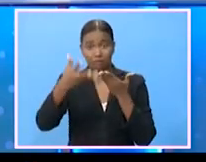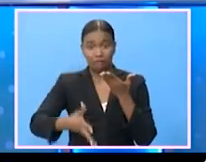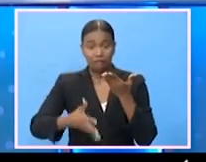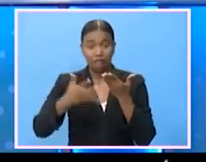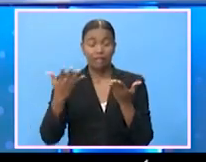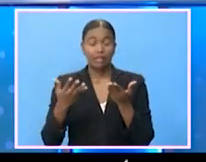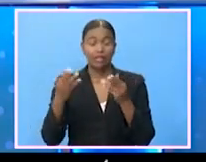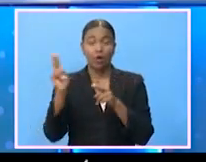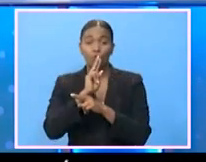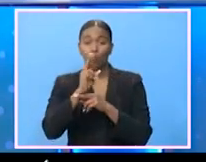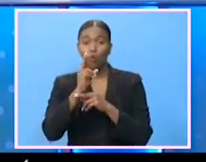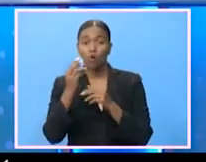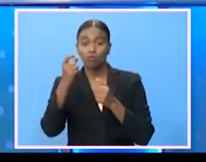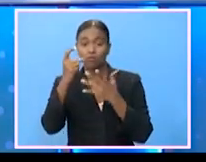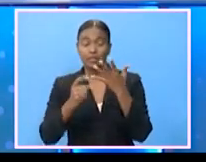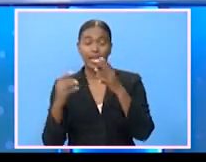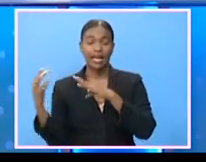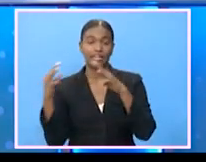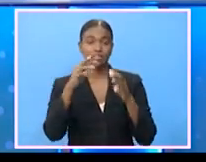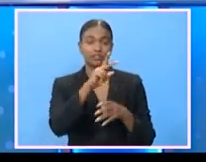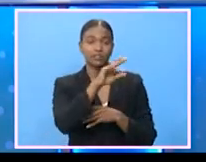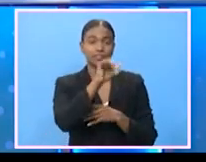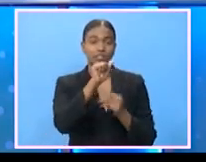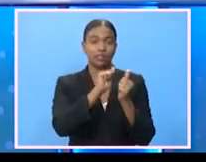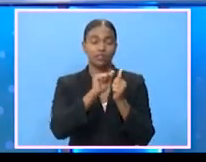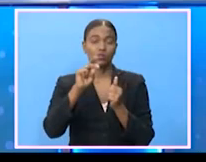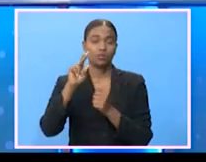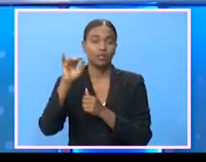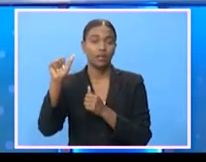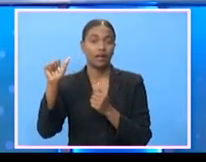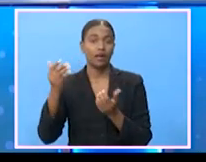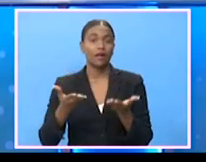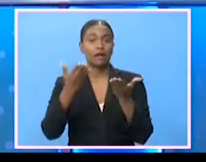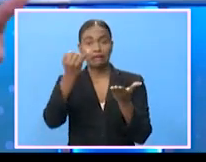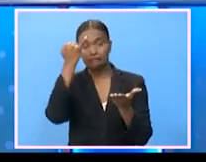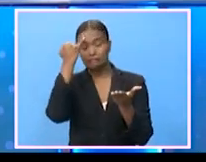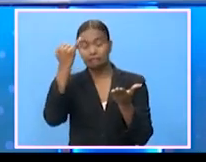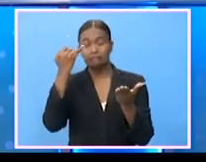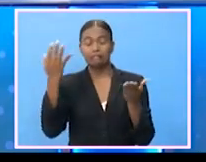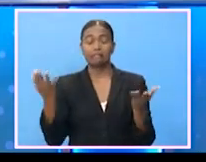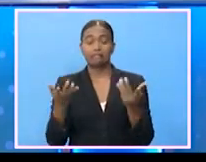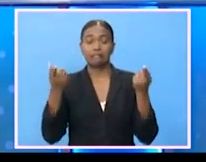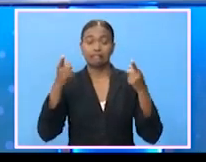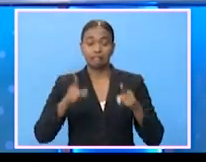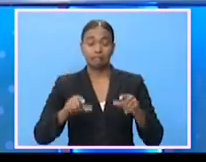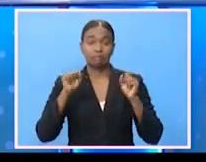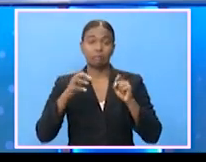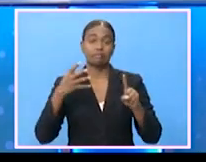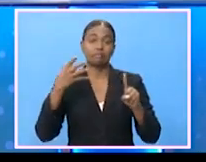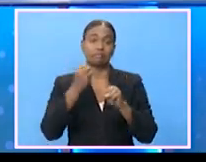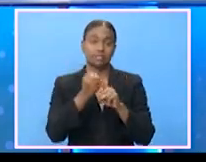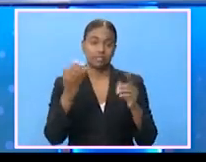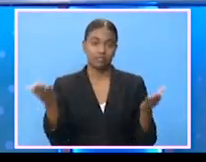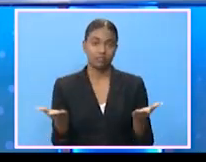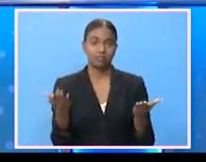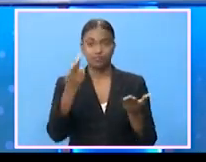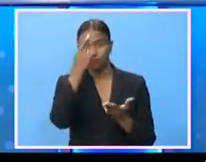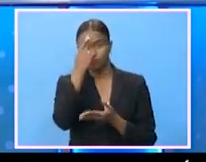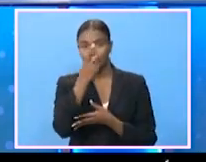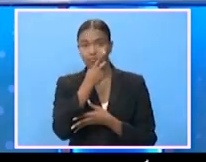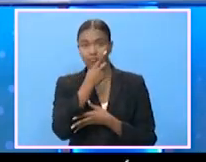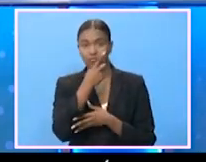las materias primas y de la guerra entre Rusia y Ucrania, pues plantea un desabastecimiento que podría afectar aquí a República